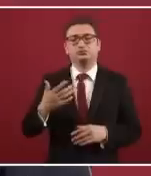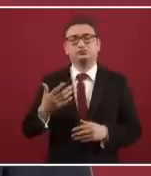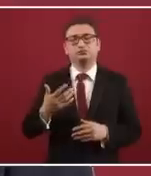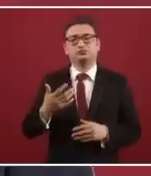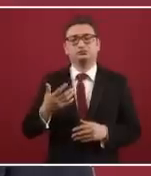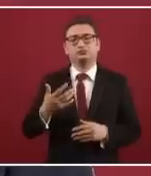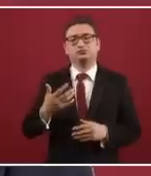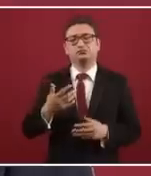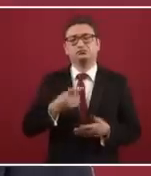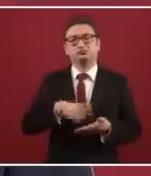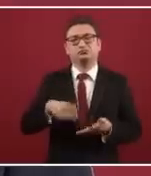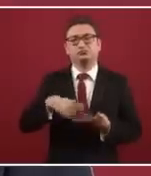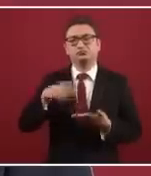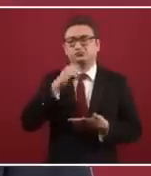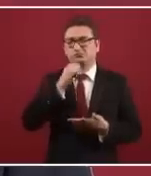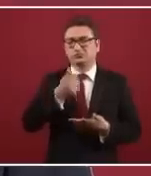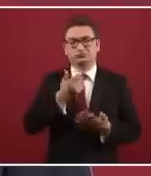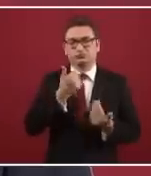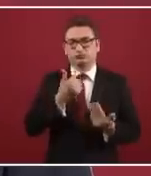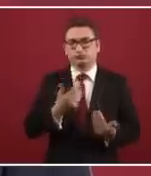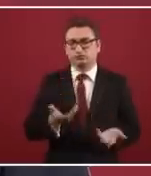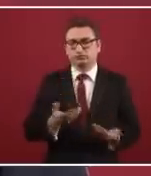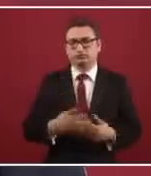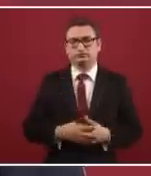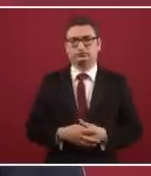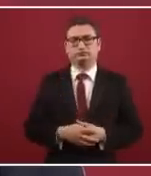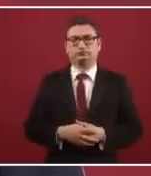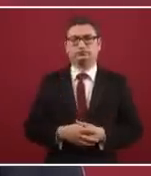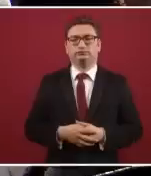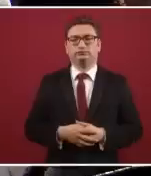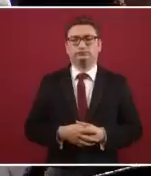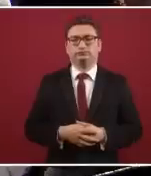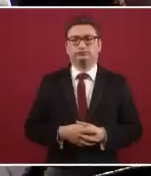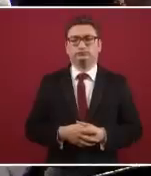los medicamentos. ¿Sí? Y